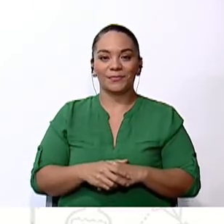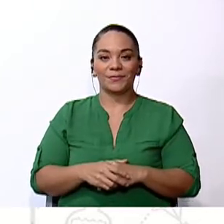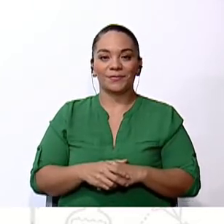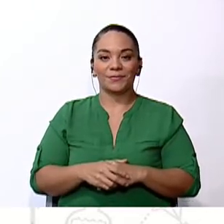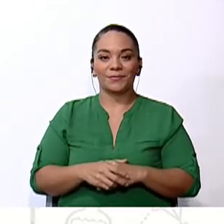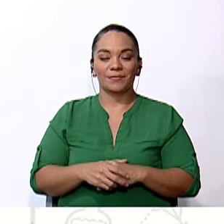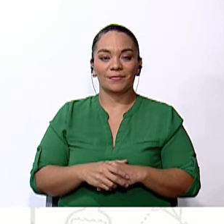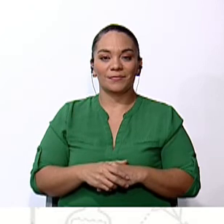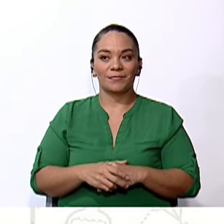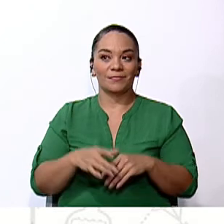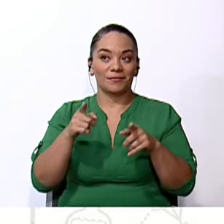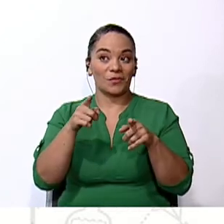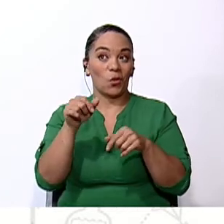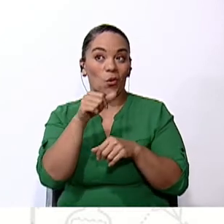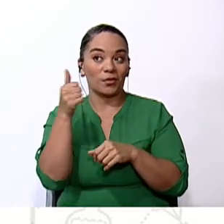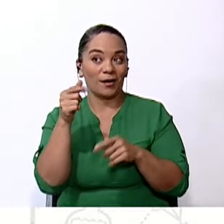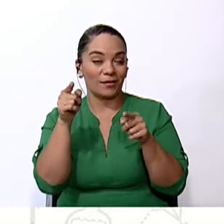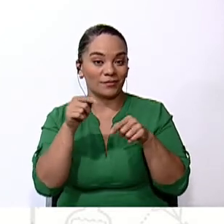¿Y estas otras?